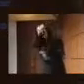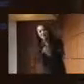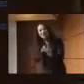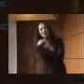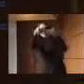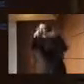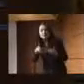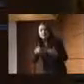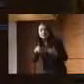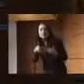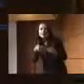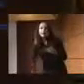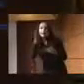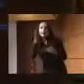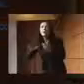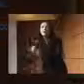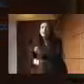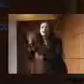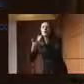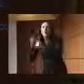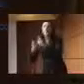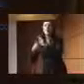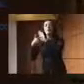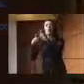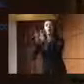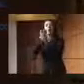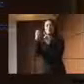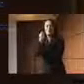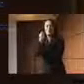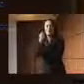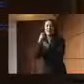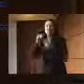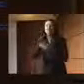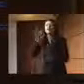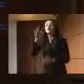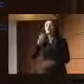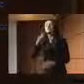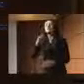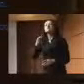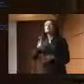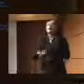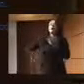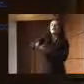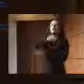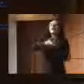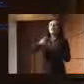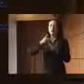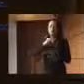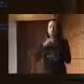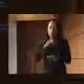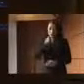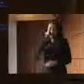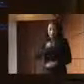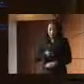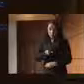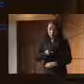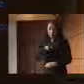social, ¿no? Veréis que es una definición que habla de una interacción entre una persona con unas